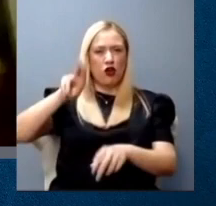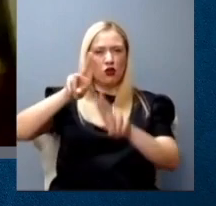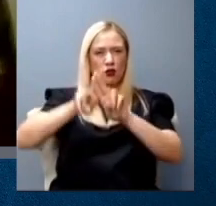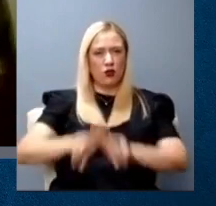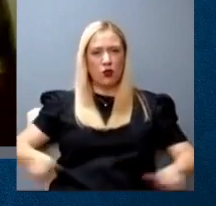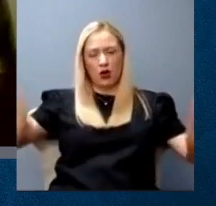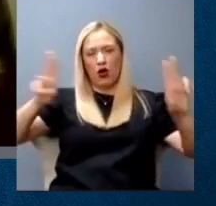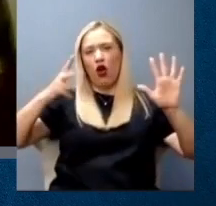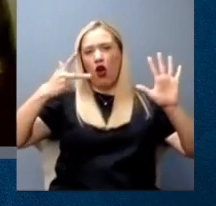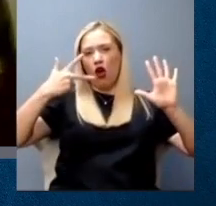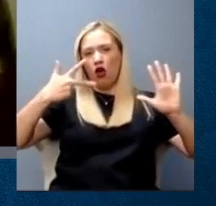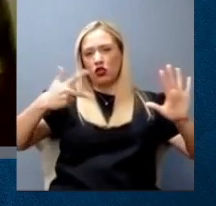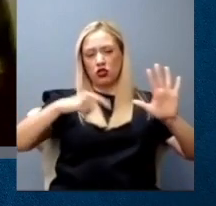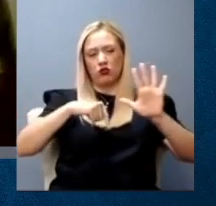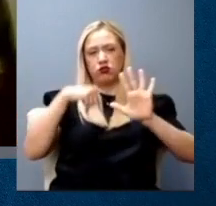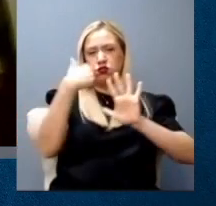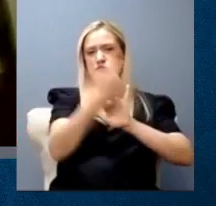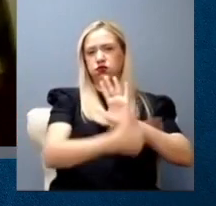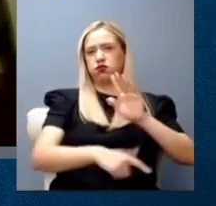diferentes que pueden